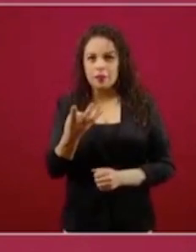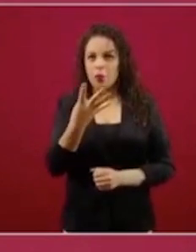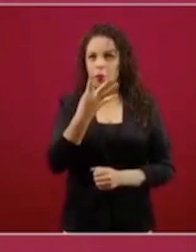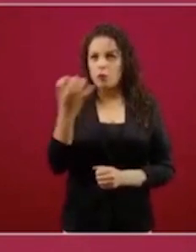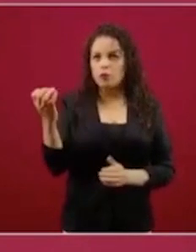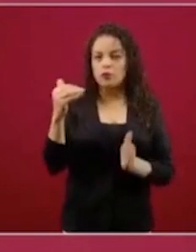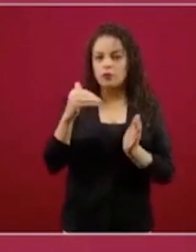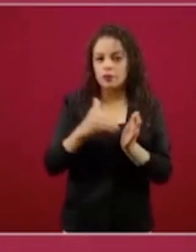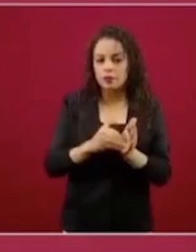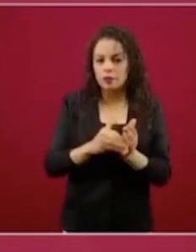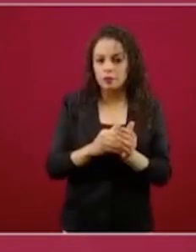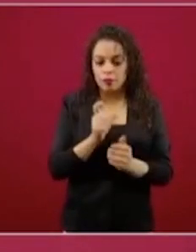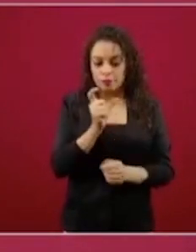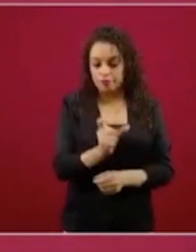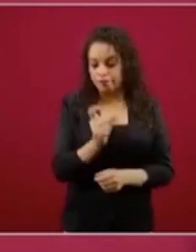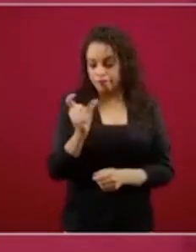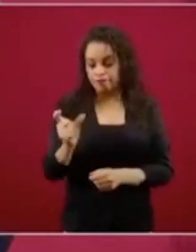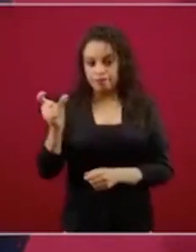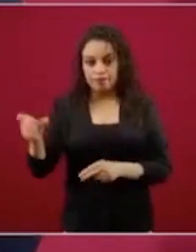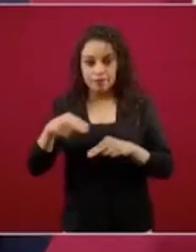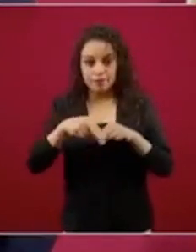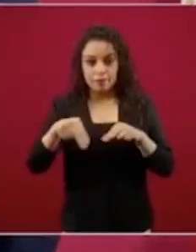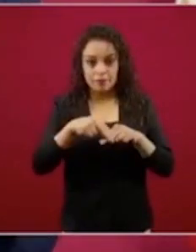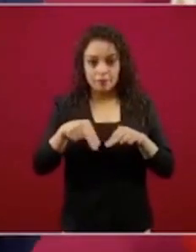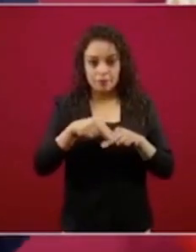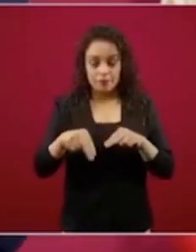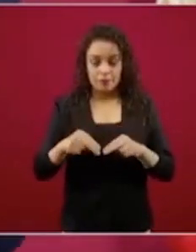de los 3 millones,